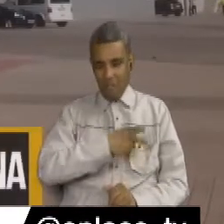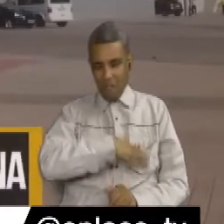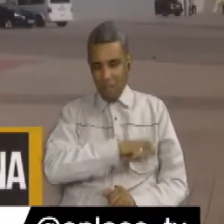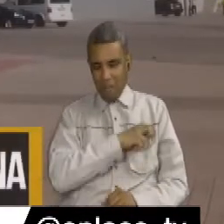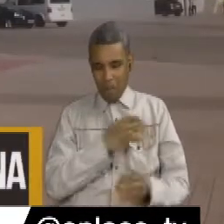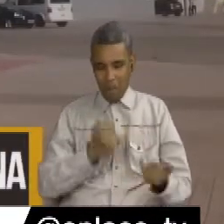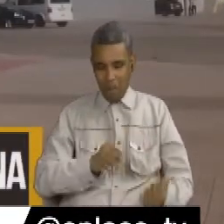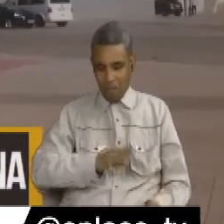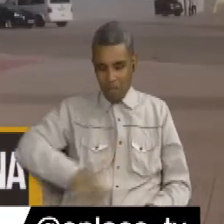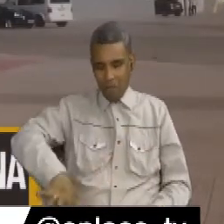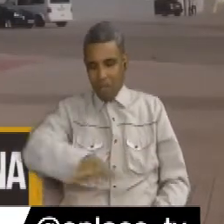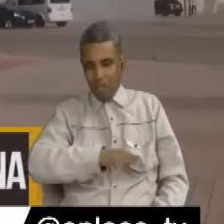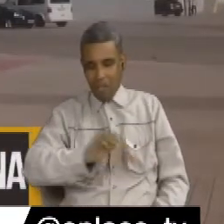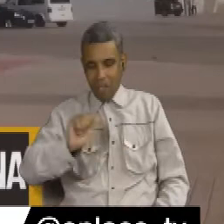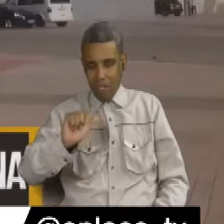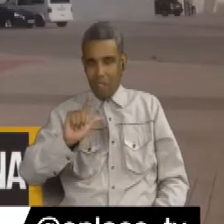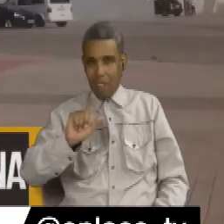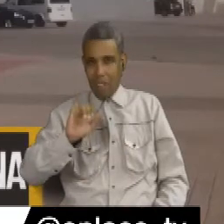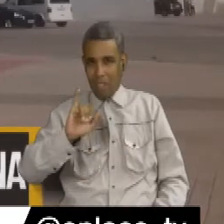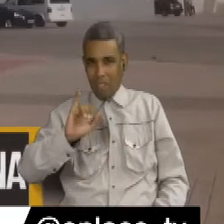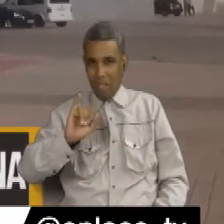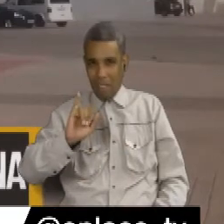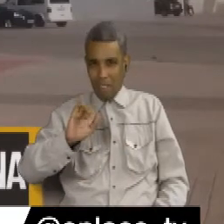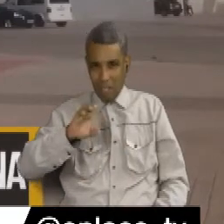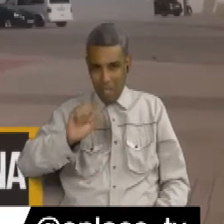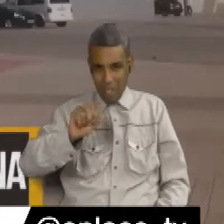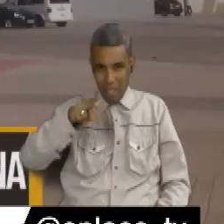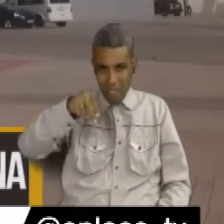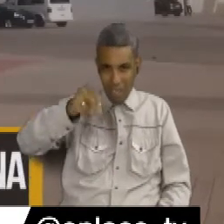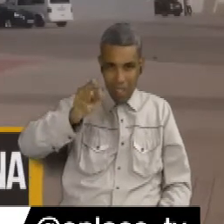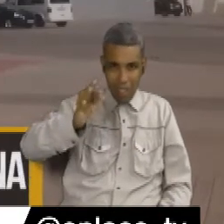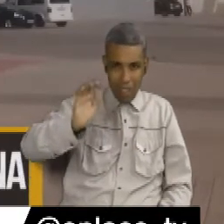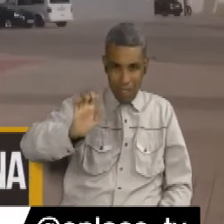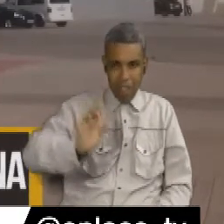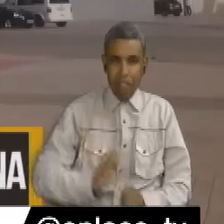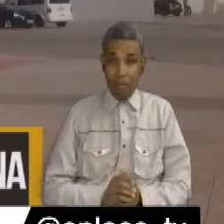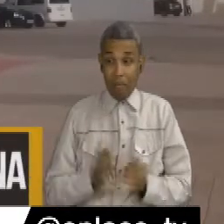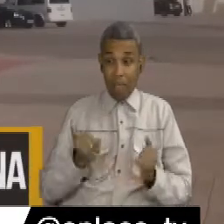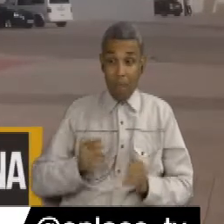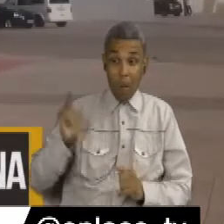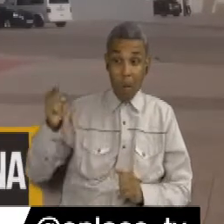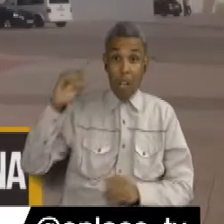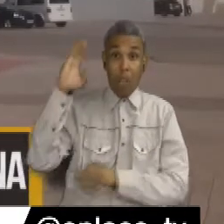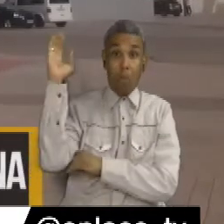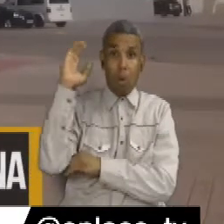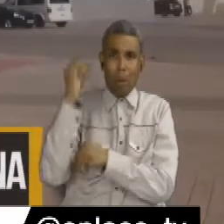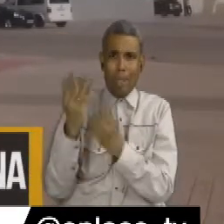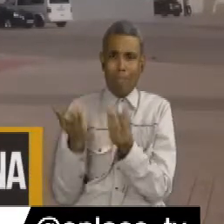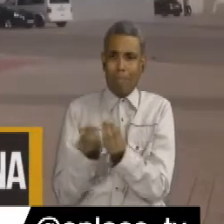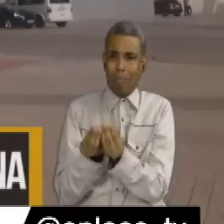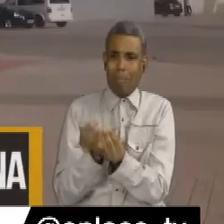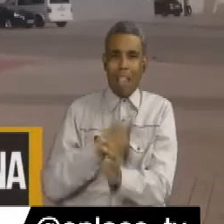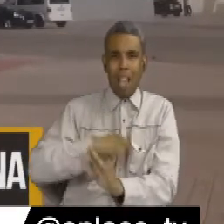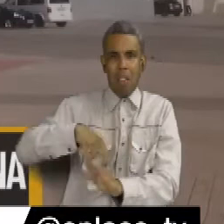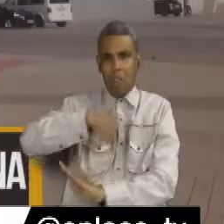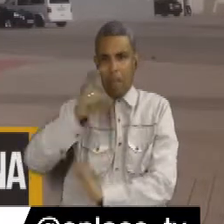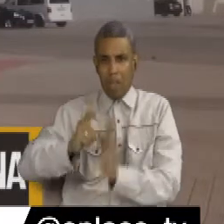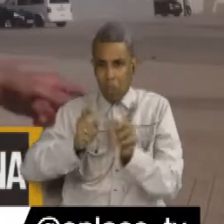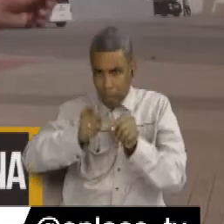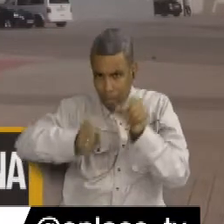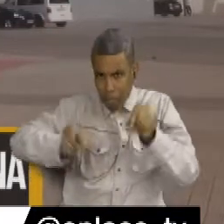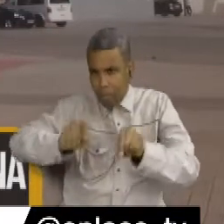hora la Selección Colombia, los dirigidos por el profesor Pekerman, ya con nómina completa y lista para afrontar el compromiso de